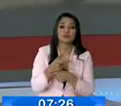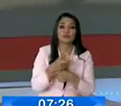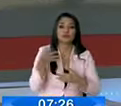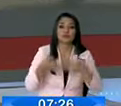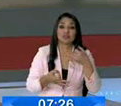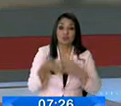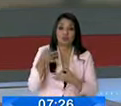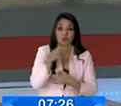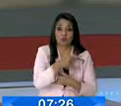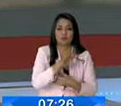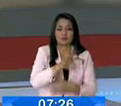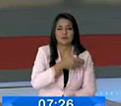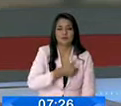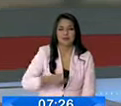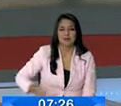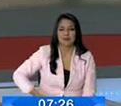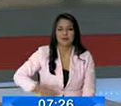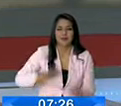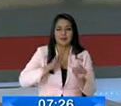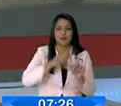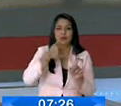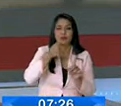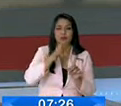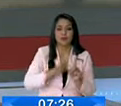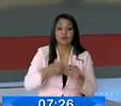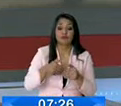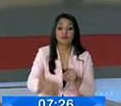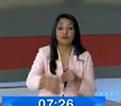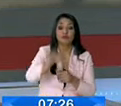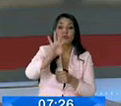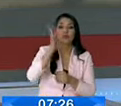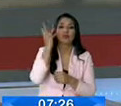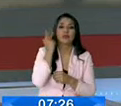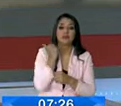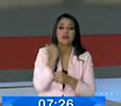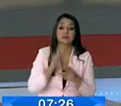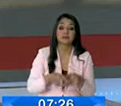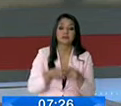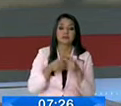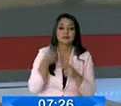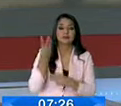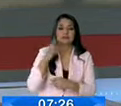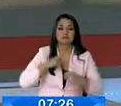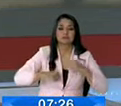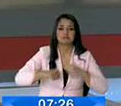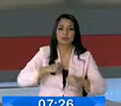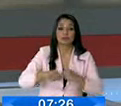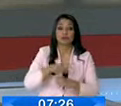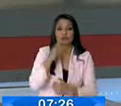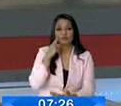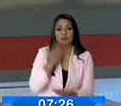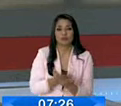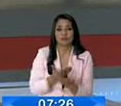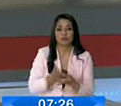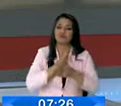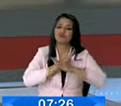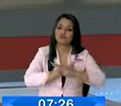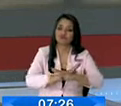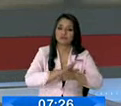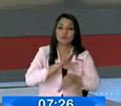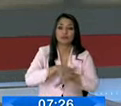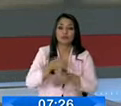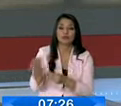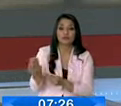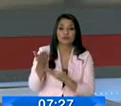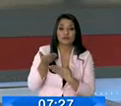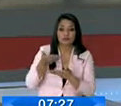entre ellos su presidente Gustavo Yalc, tendrán 4 días desde este 16 de mayo para presentar pruebas de descargo respecto al informe que conoció